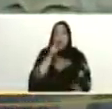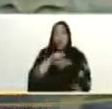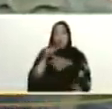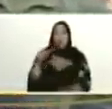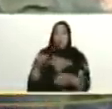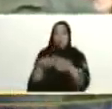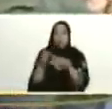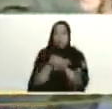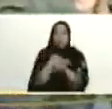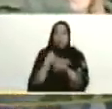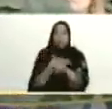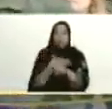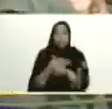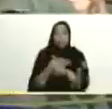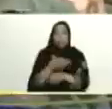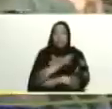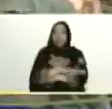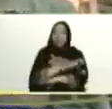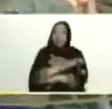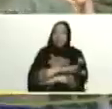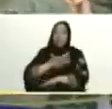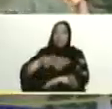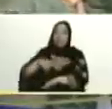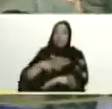por encima de los inmorales.